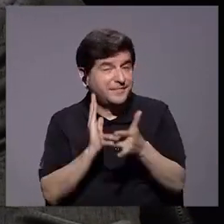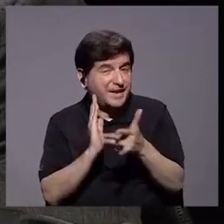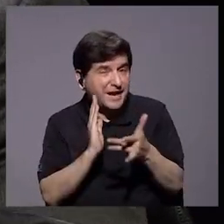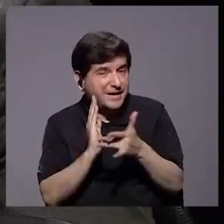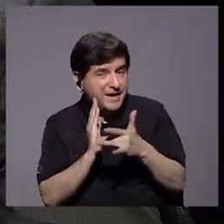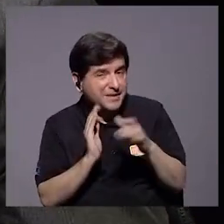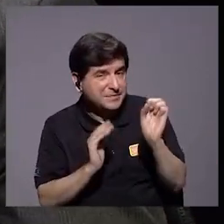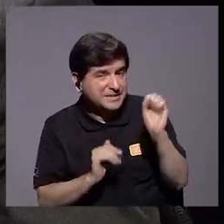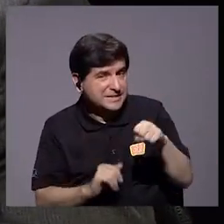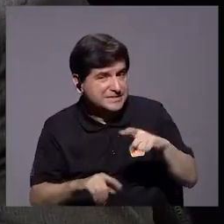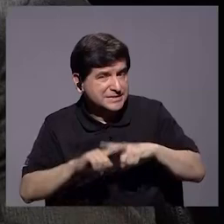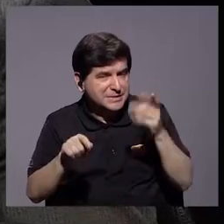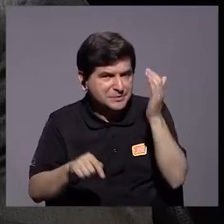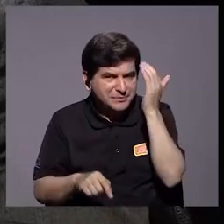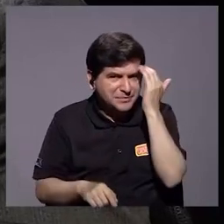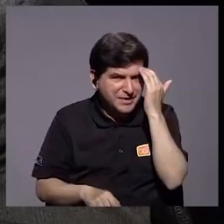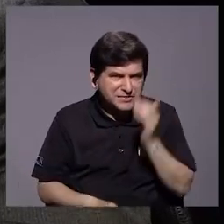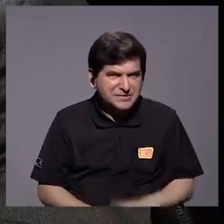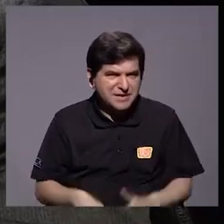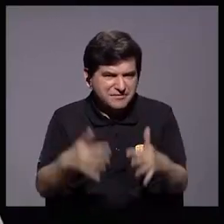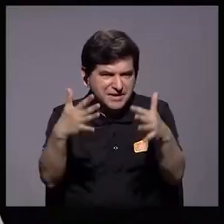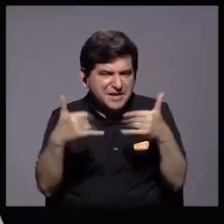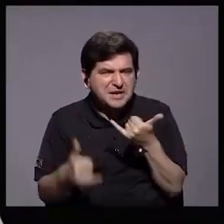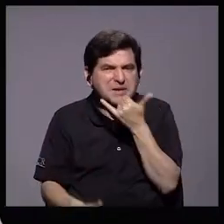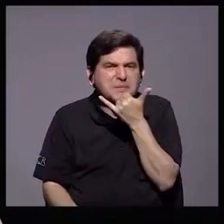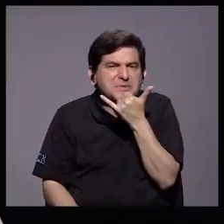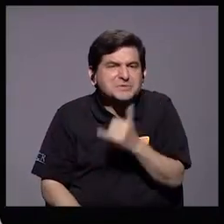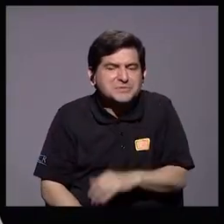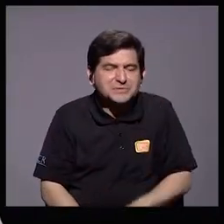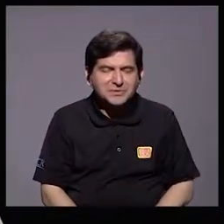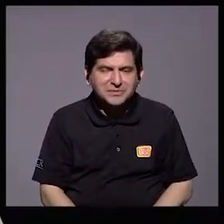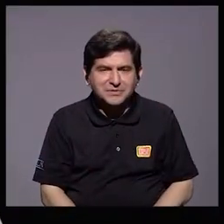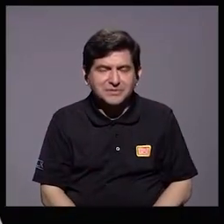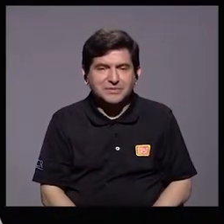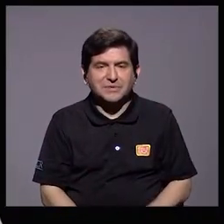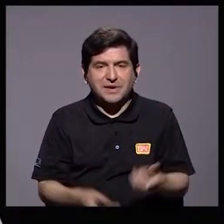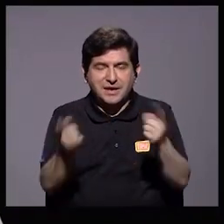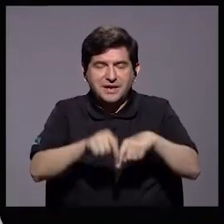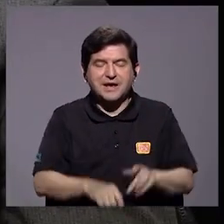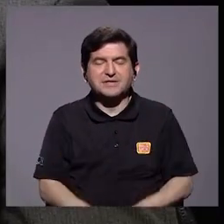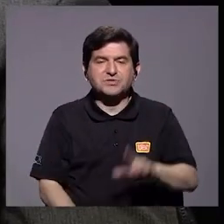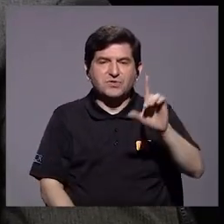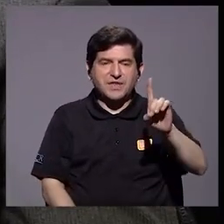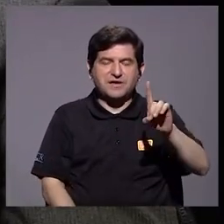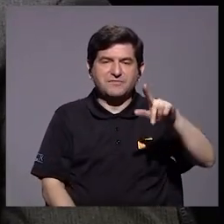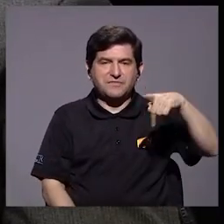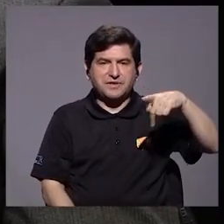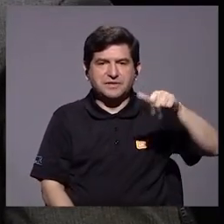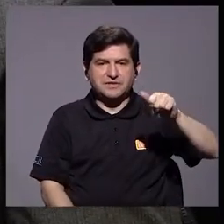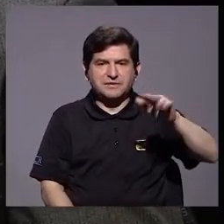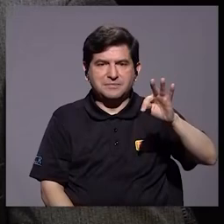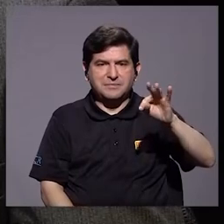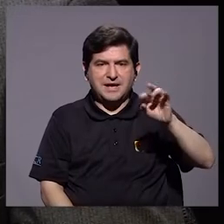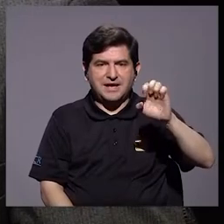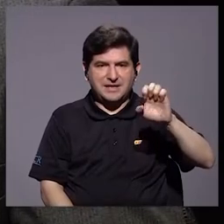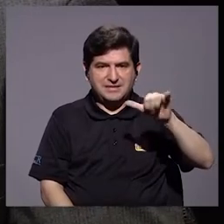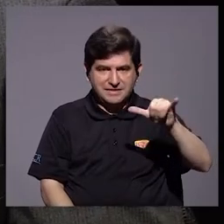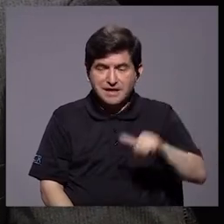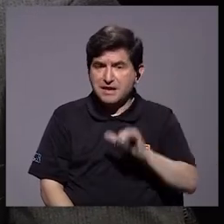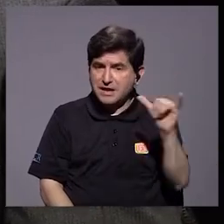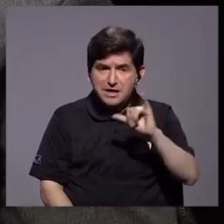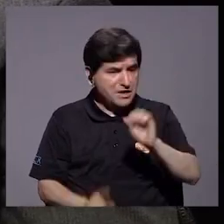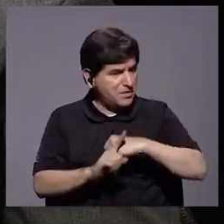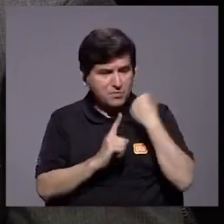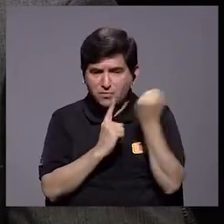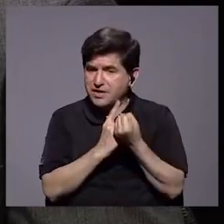técnicamente sí pero sabemos qué pasó con ese expediente en el caso de empate y también si no sea la misma